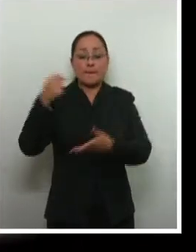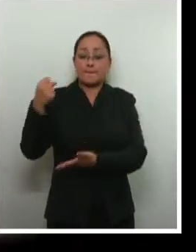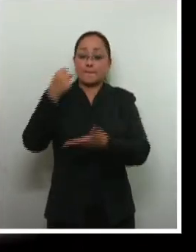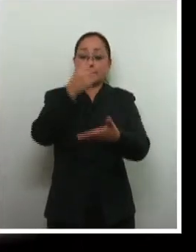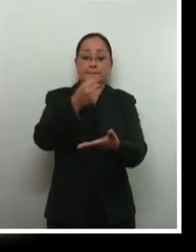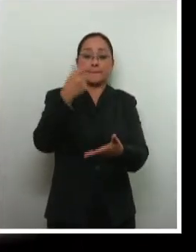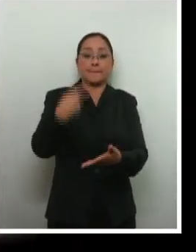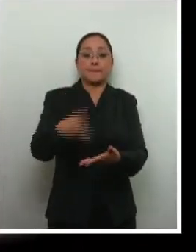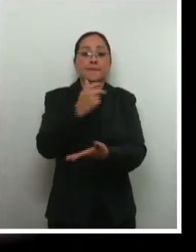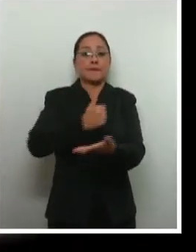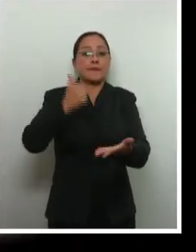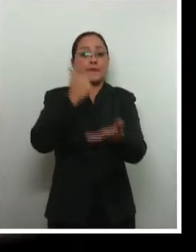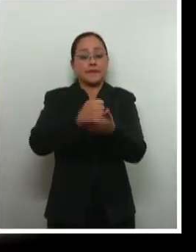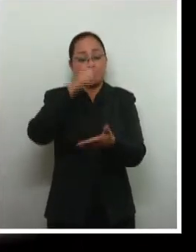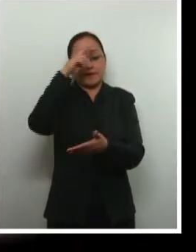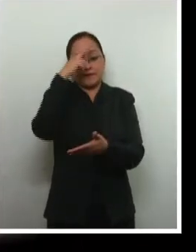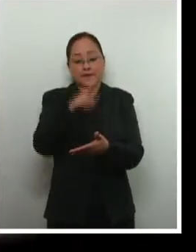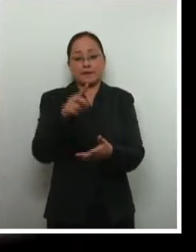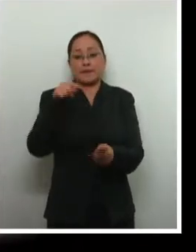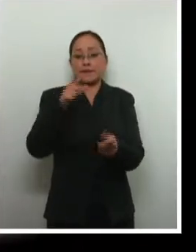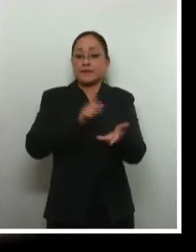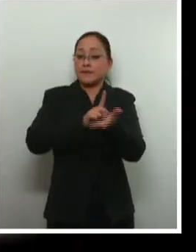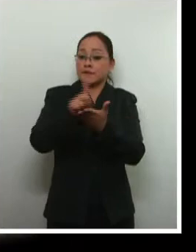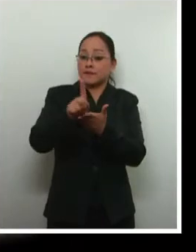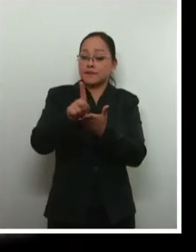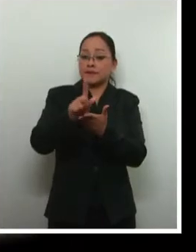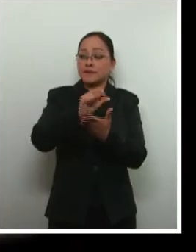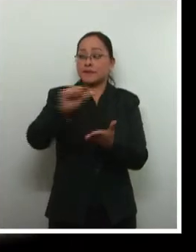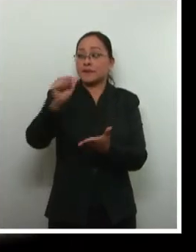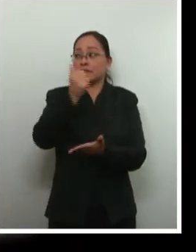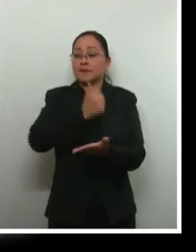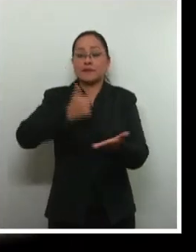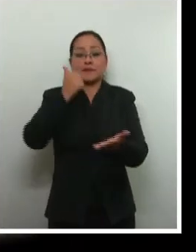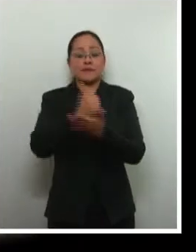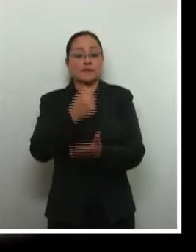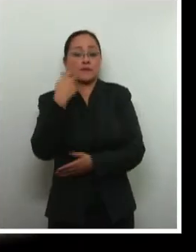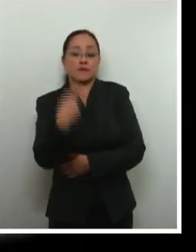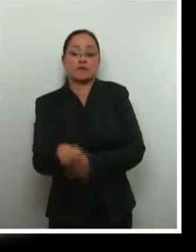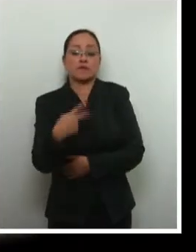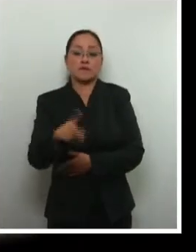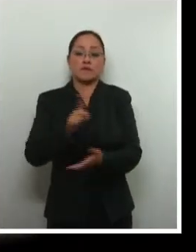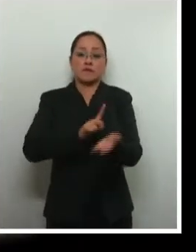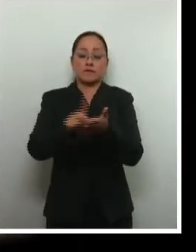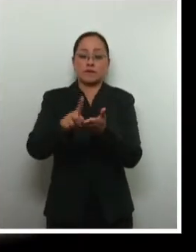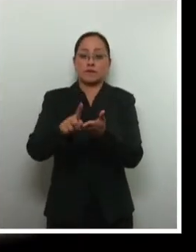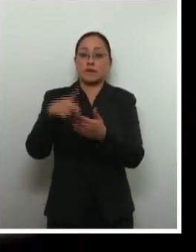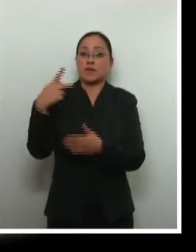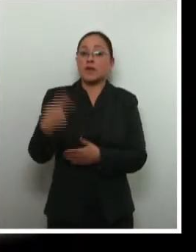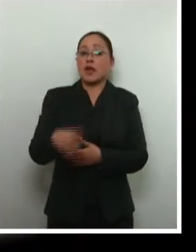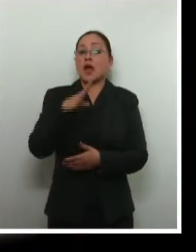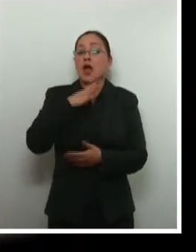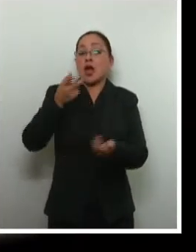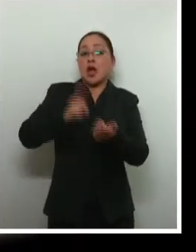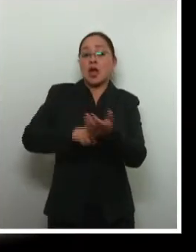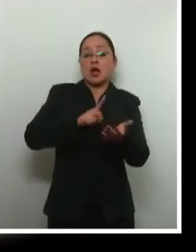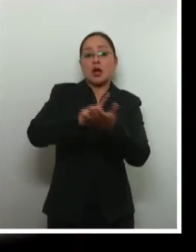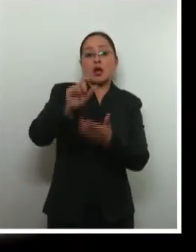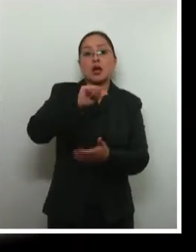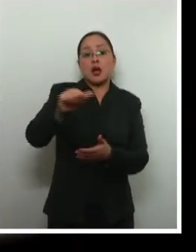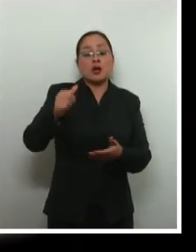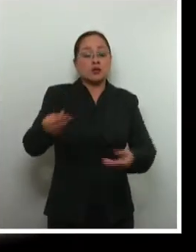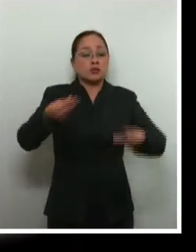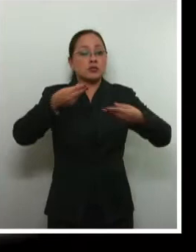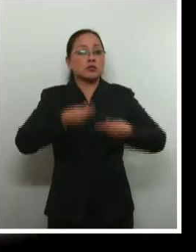de capitalidad es un derecho de la ciudad. La ciudad tiene derecho a